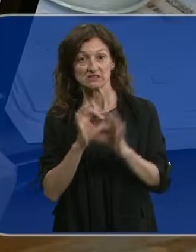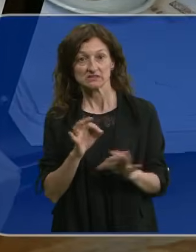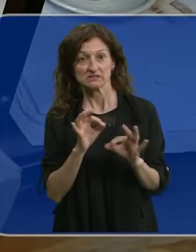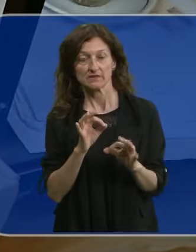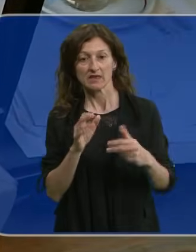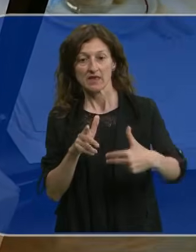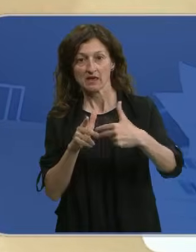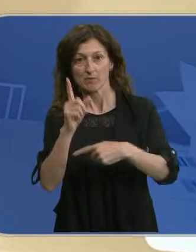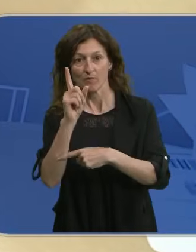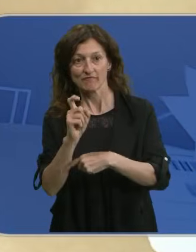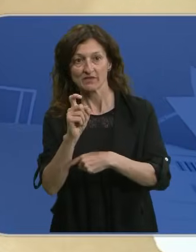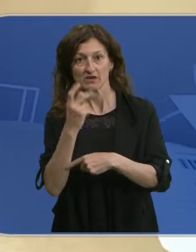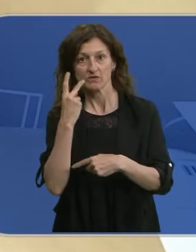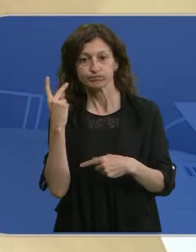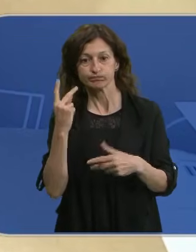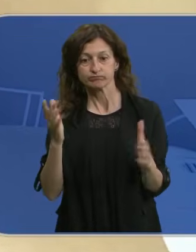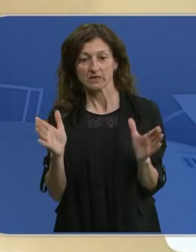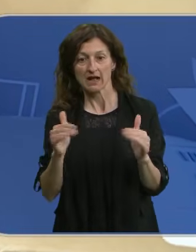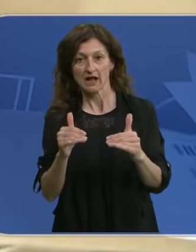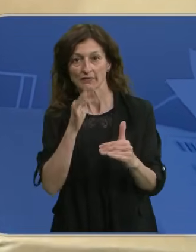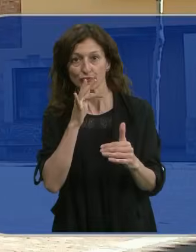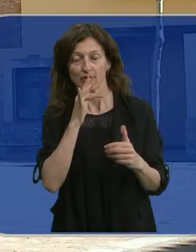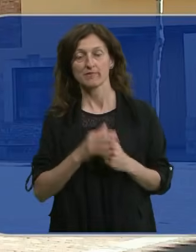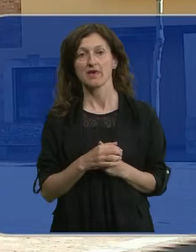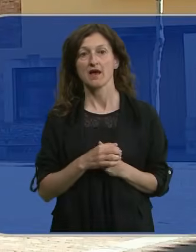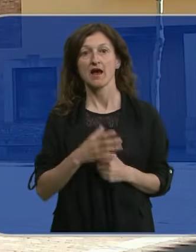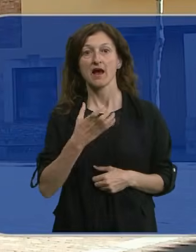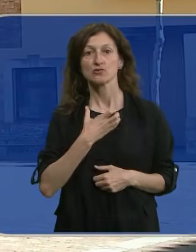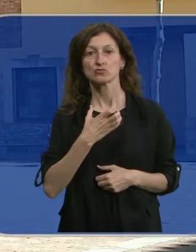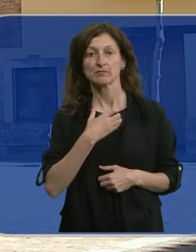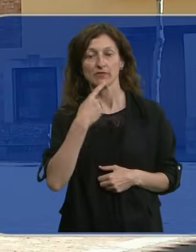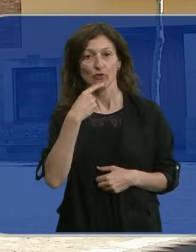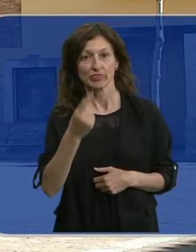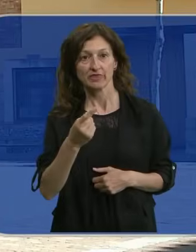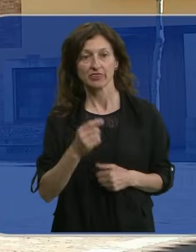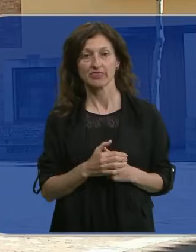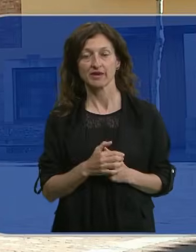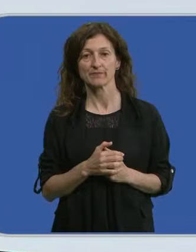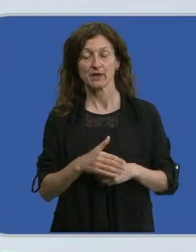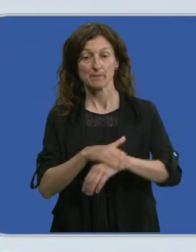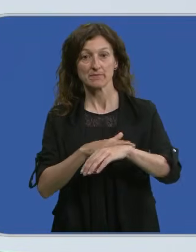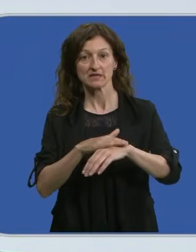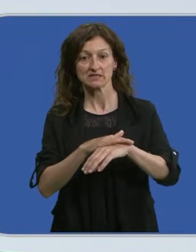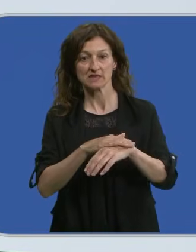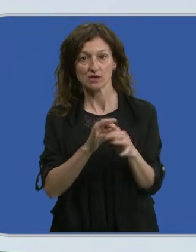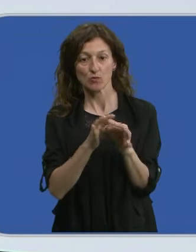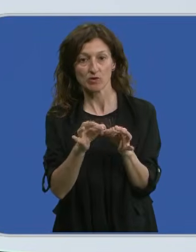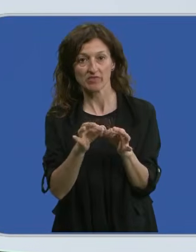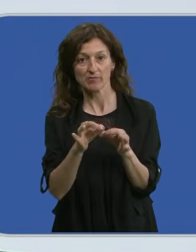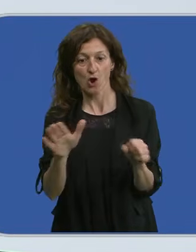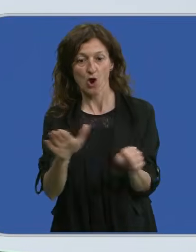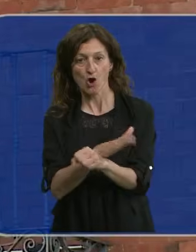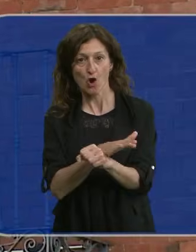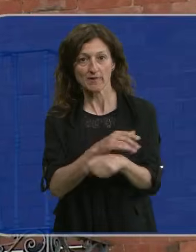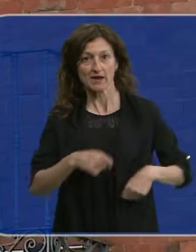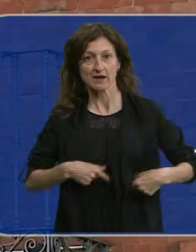fijos para videoconferencias están así, sin desembalar. El ayuntamiento añade además que la partida que el ministerio da a los municipios no cubre los